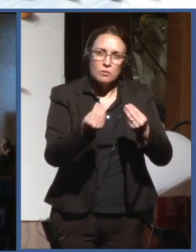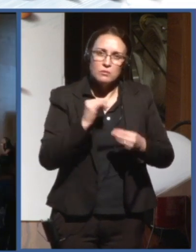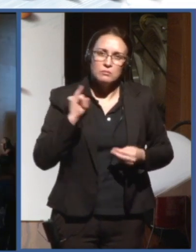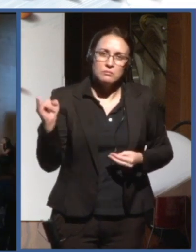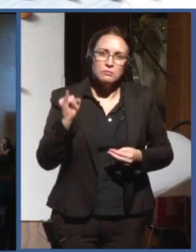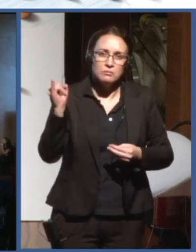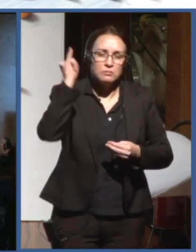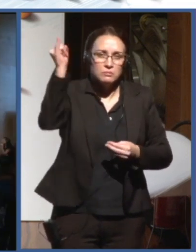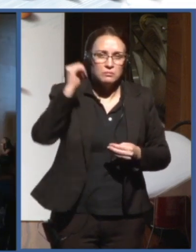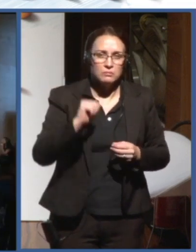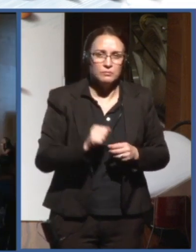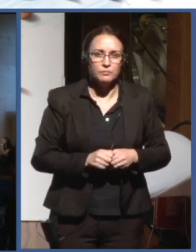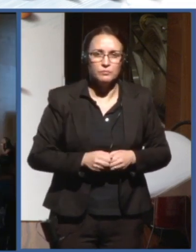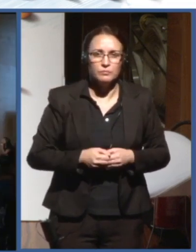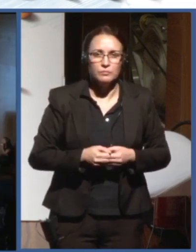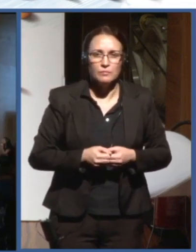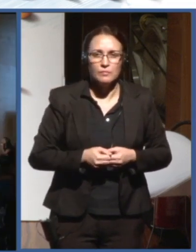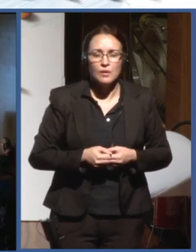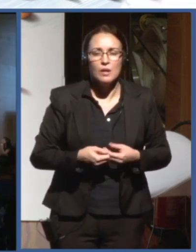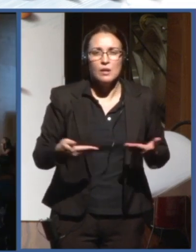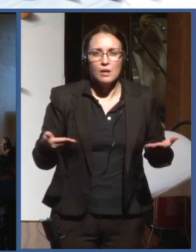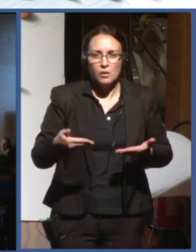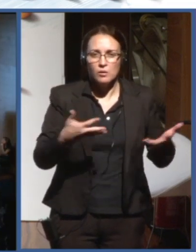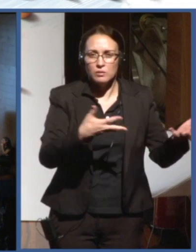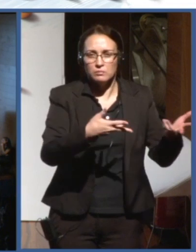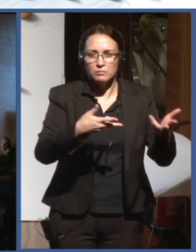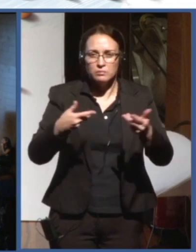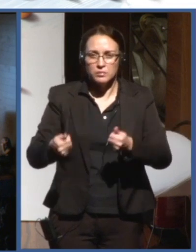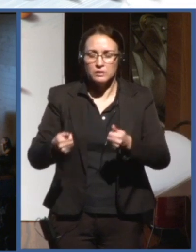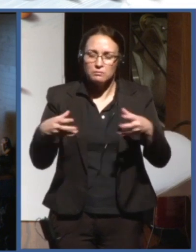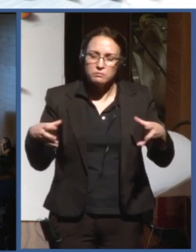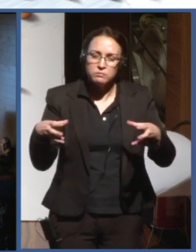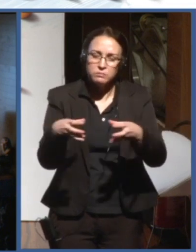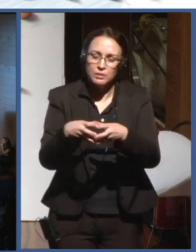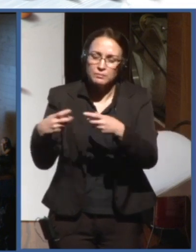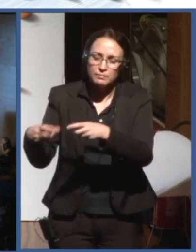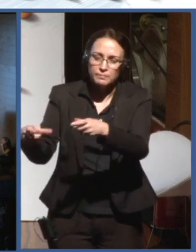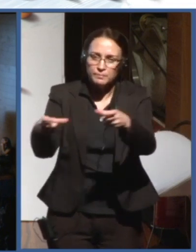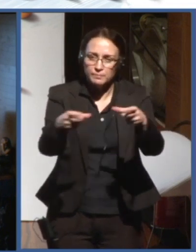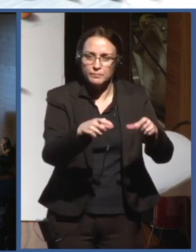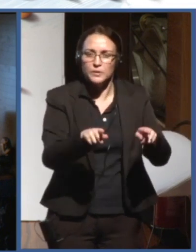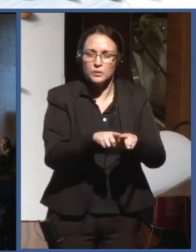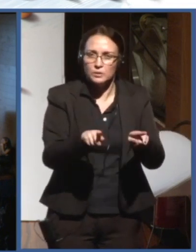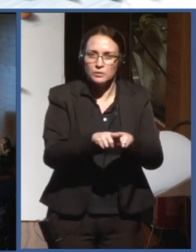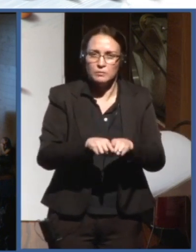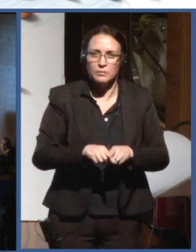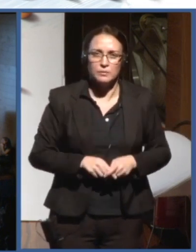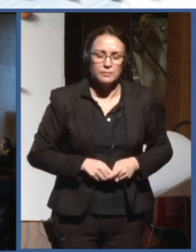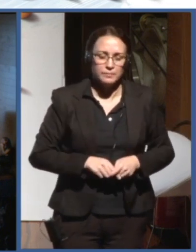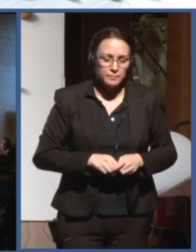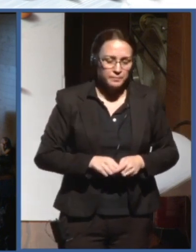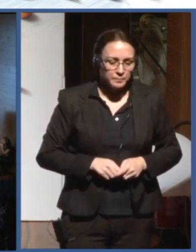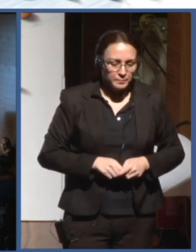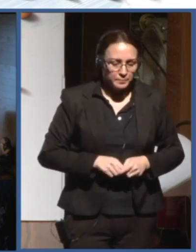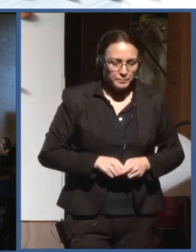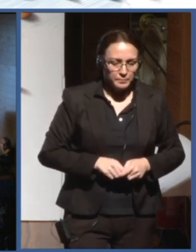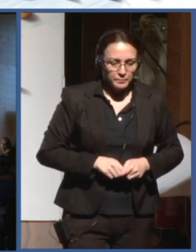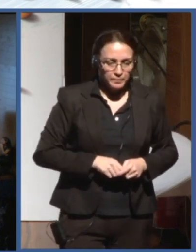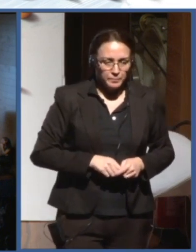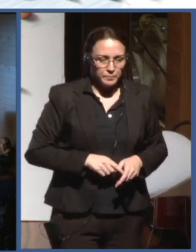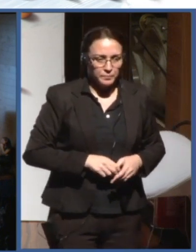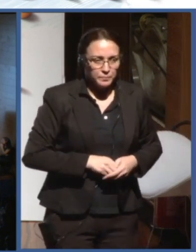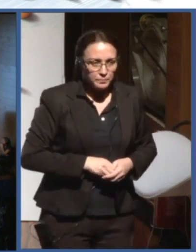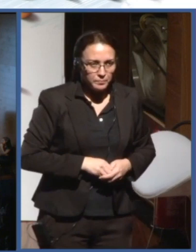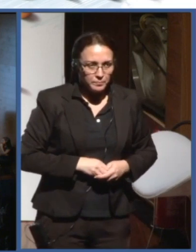Claro. Ahora, bueno, voy hablar en español que me siento un poco más cómoda. Bueno, yo iba a mencionar algo muy similar a lo que